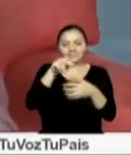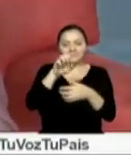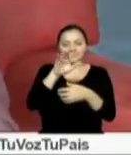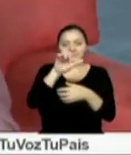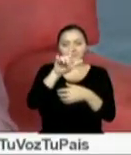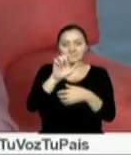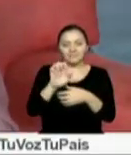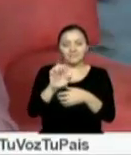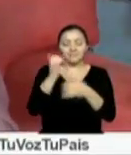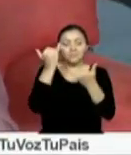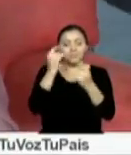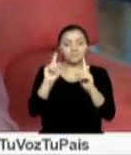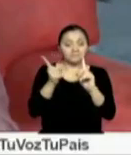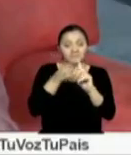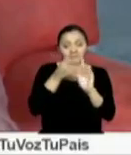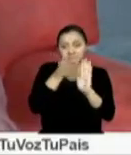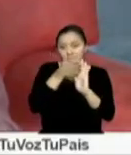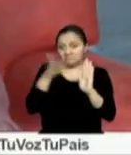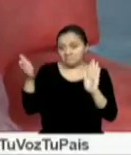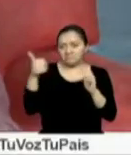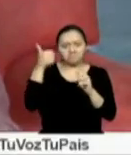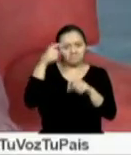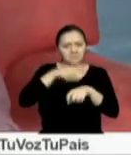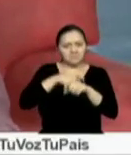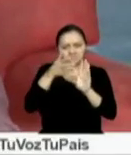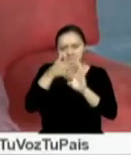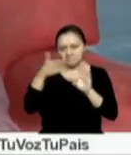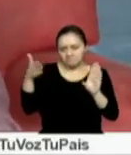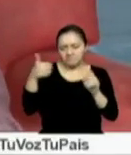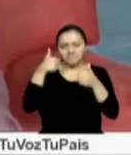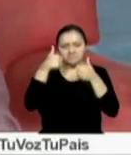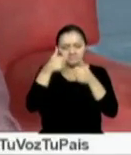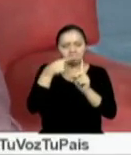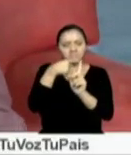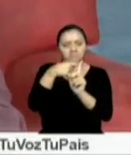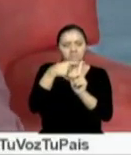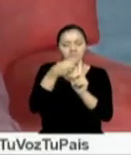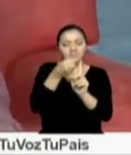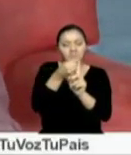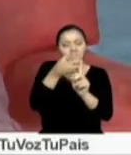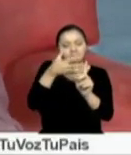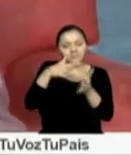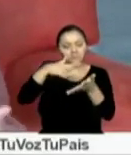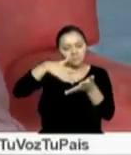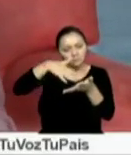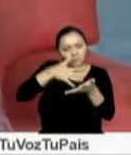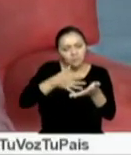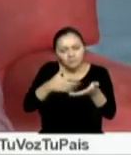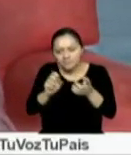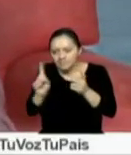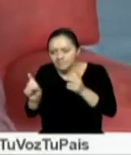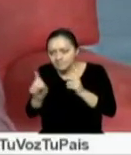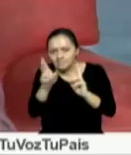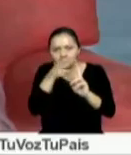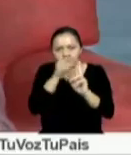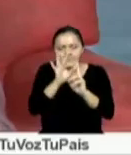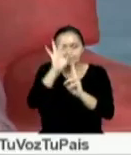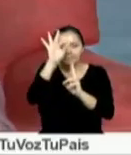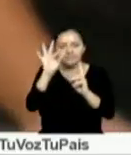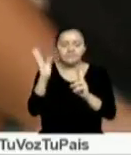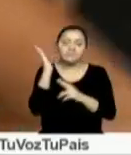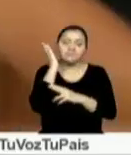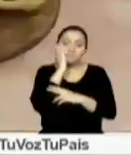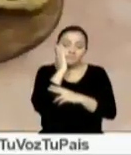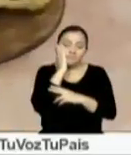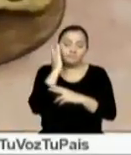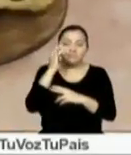resultados han sido super positivos eh De hecho hemos hecho un estudio de impacto y el impacto declarado tanto de madres como de niños es que el